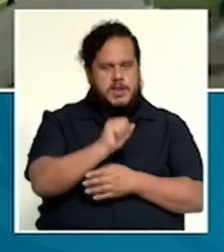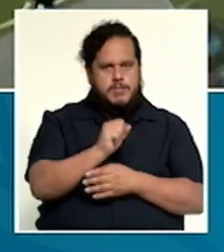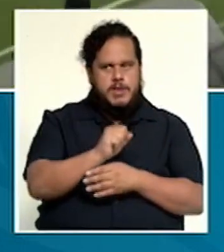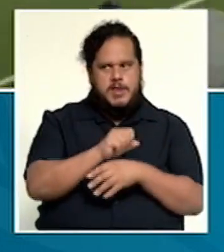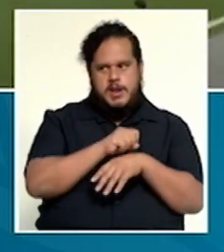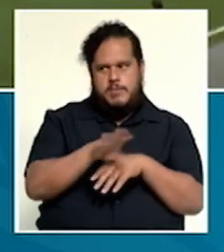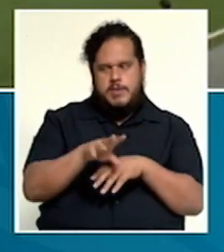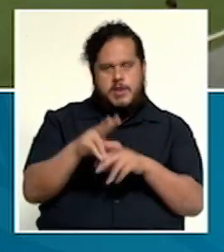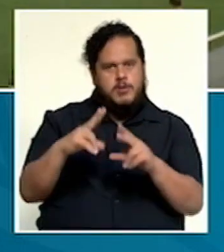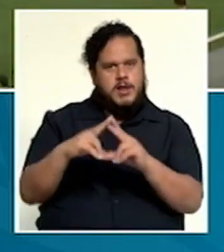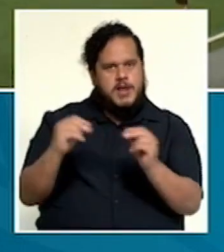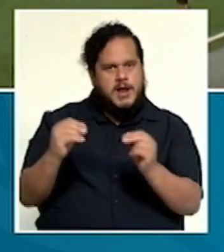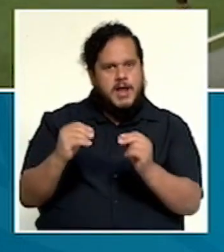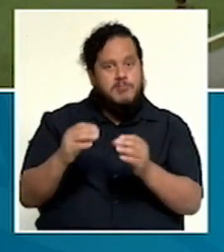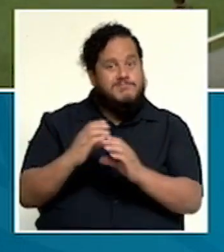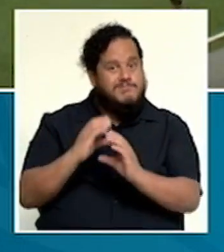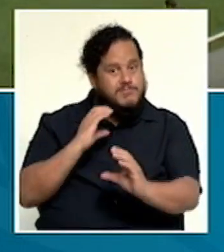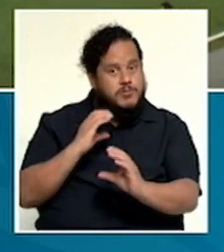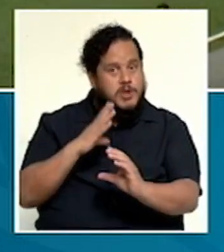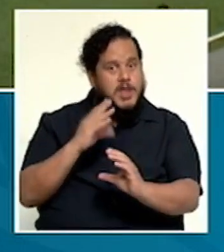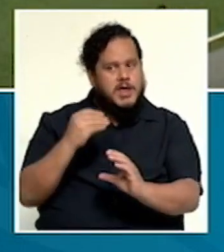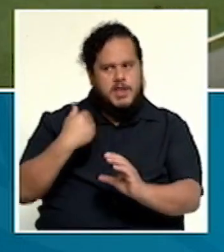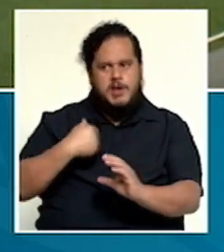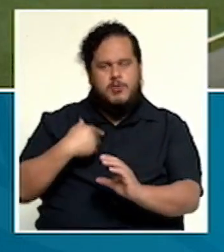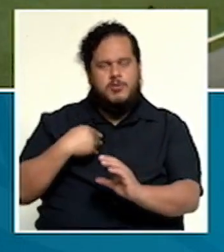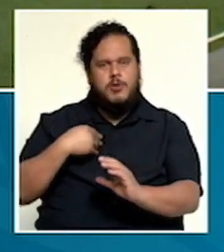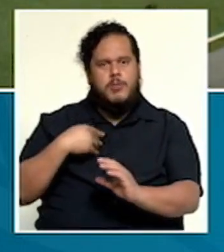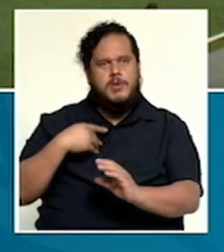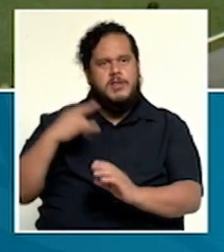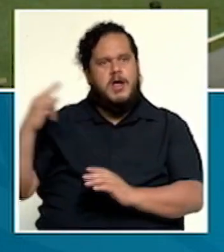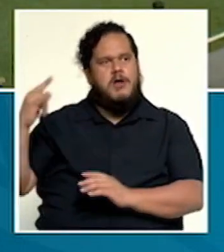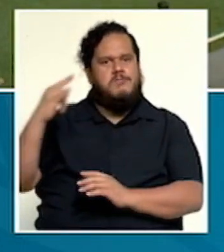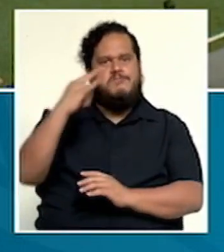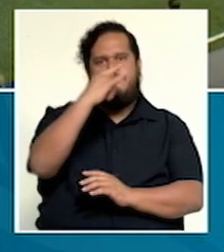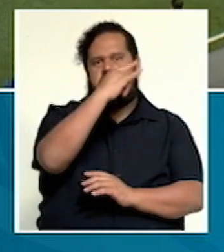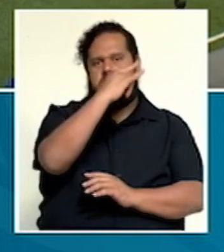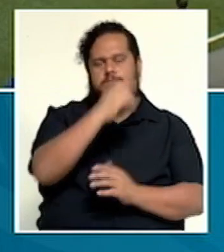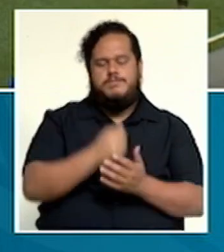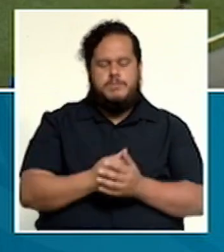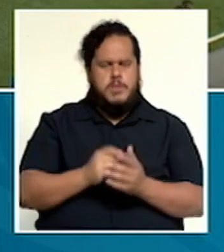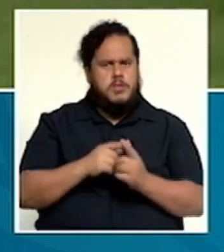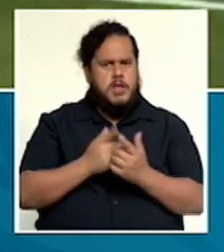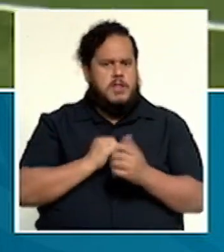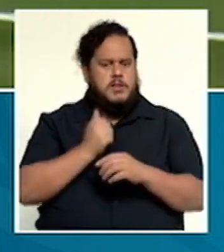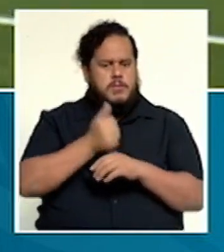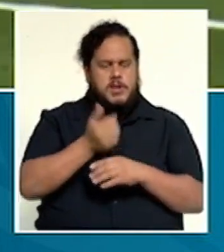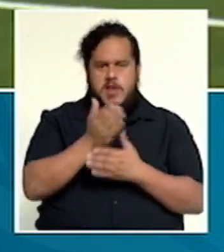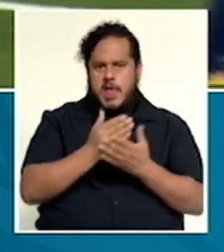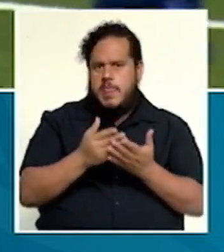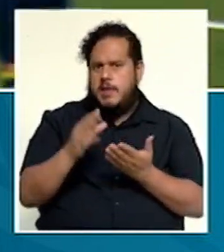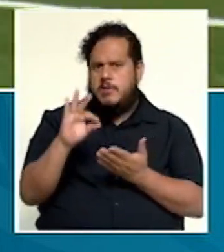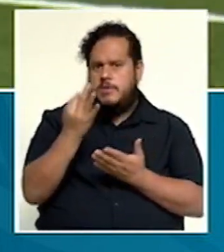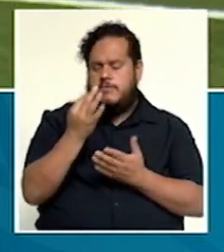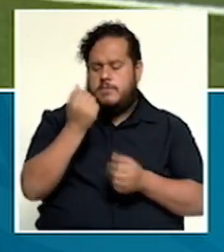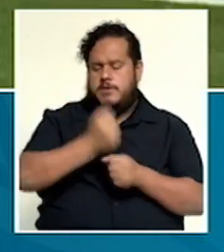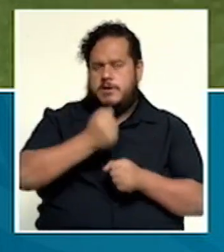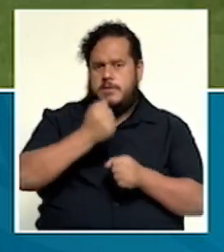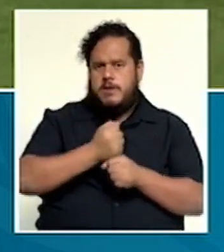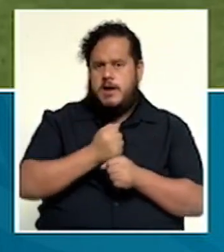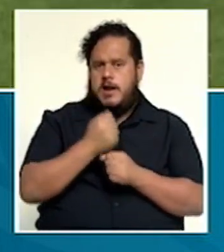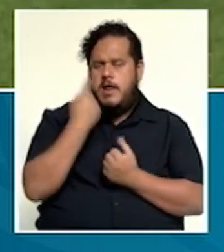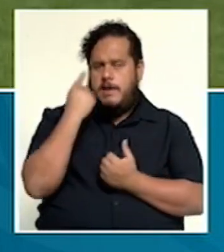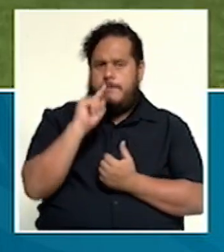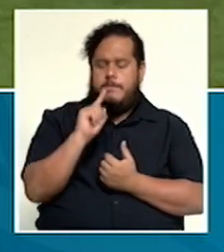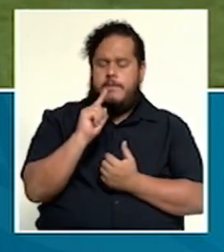a Nicaragua en bus y los varones viajaban en avión. ¿Se plantea de alguna manera trabajar para